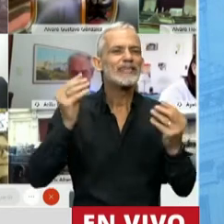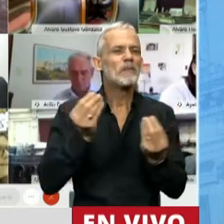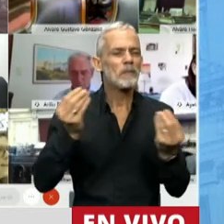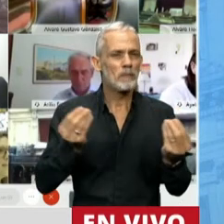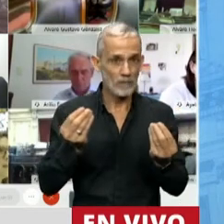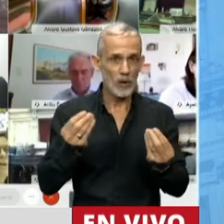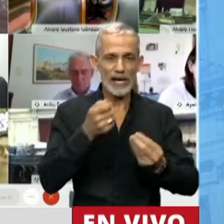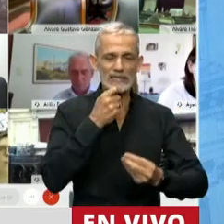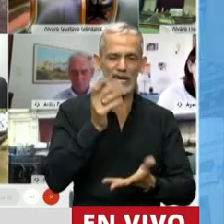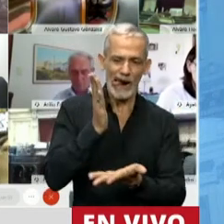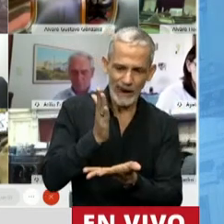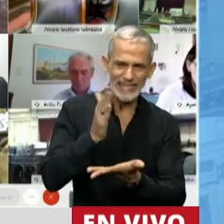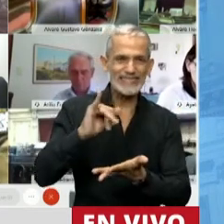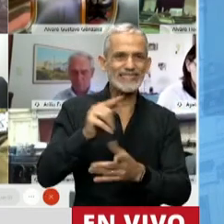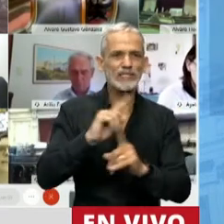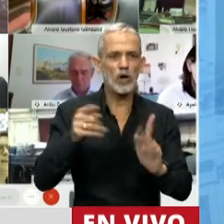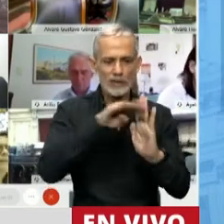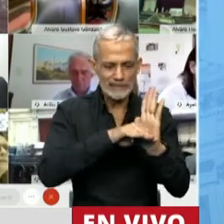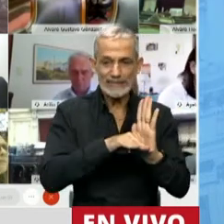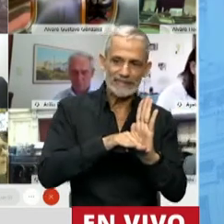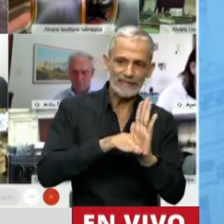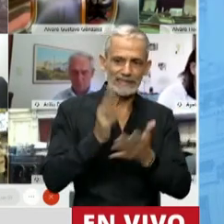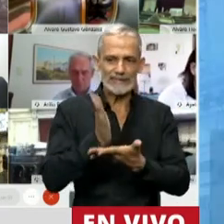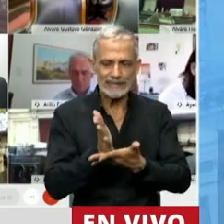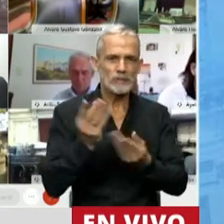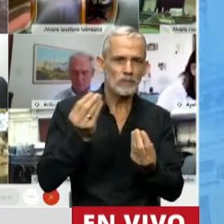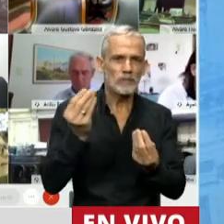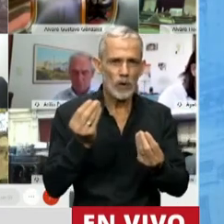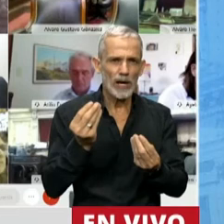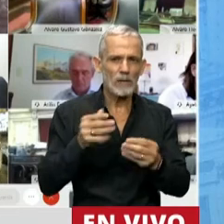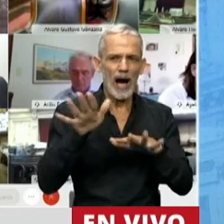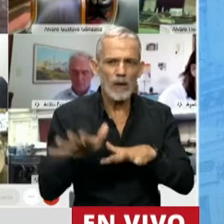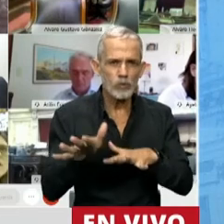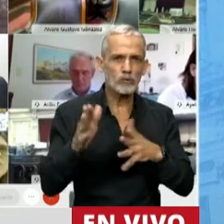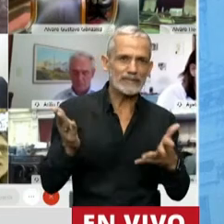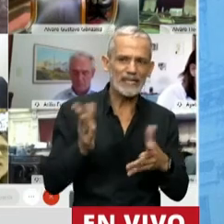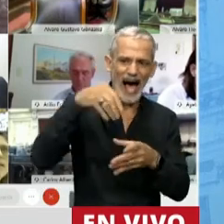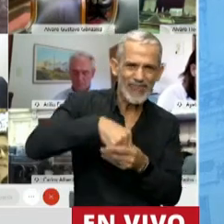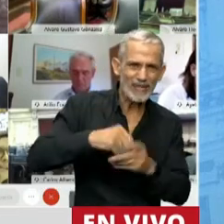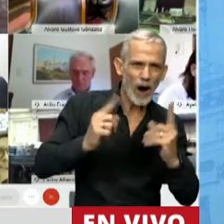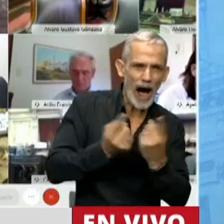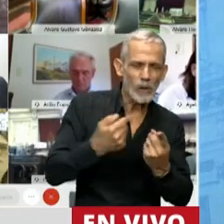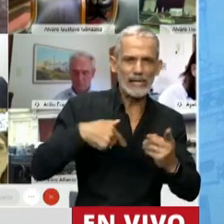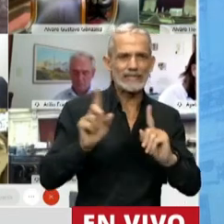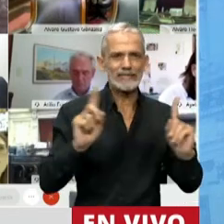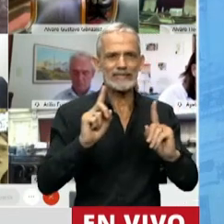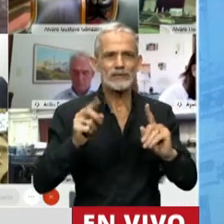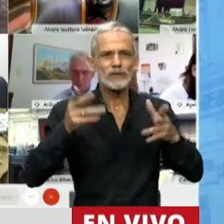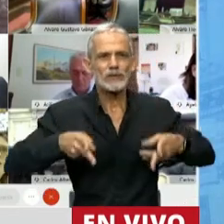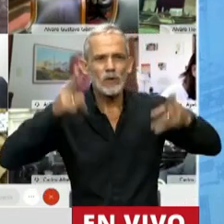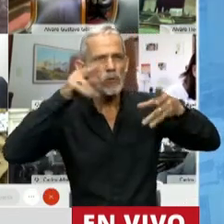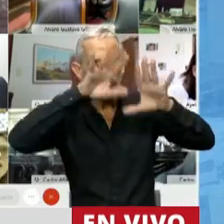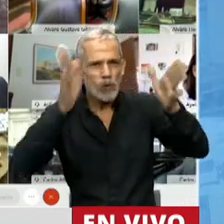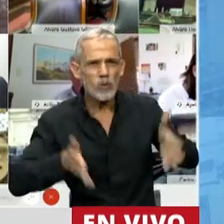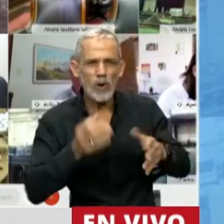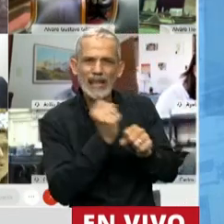de si correspondía aplicar una normativa de este tipo cuando la circunstancia no había ocurrido exactamente dentro del